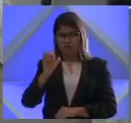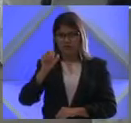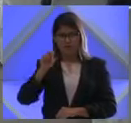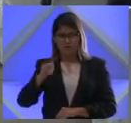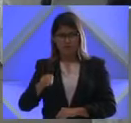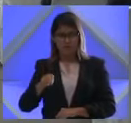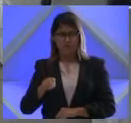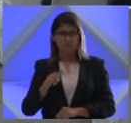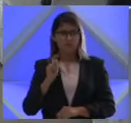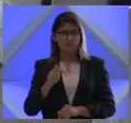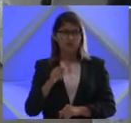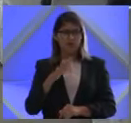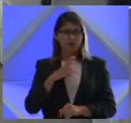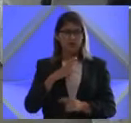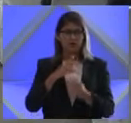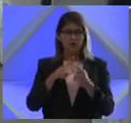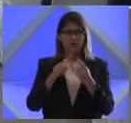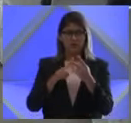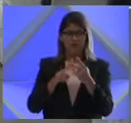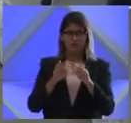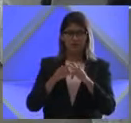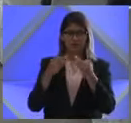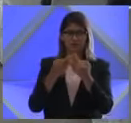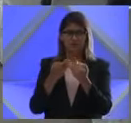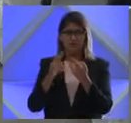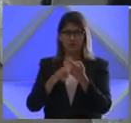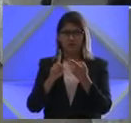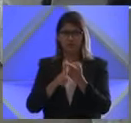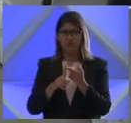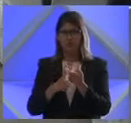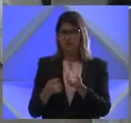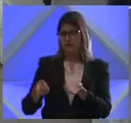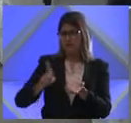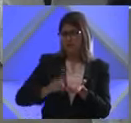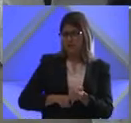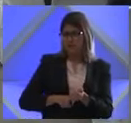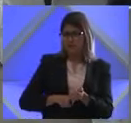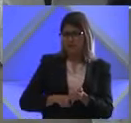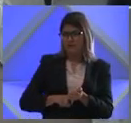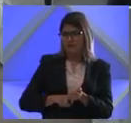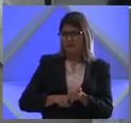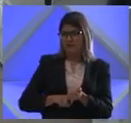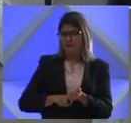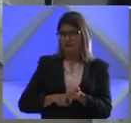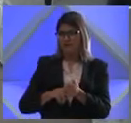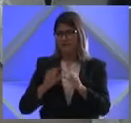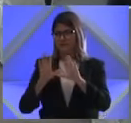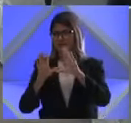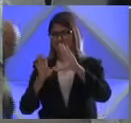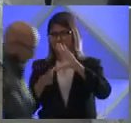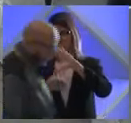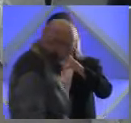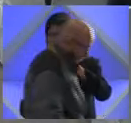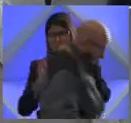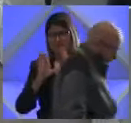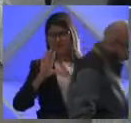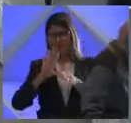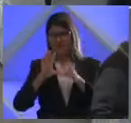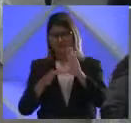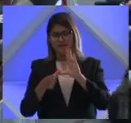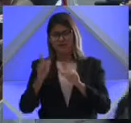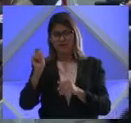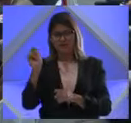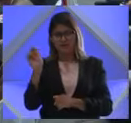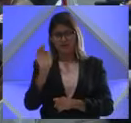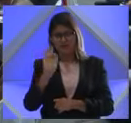tipos de conmutación una puede ser la conmutación interna dentro del satélite que normalmente son